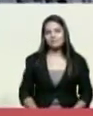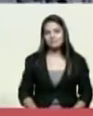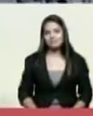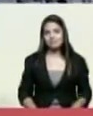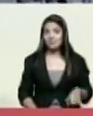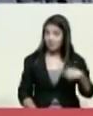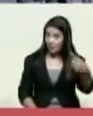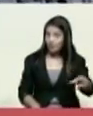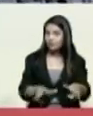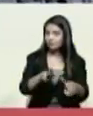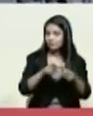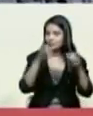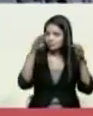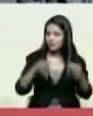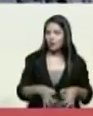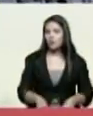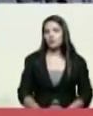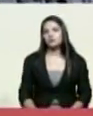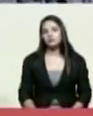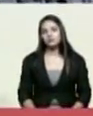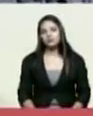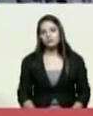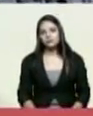Se los van a cobrar.